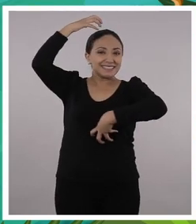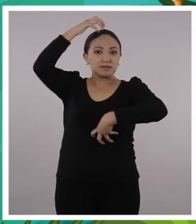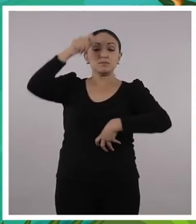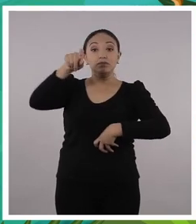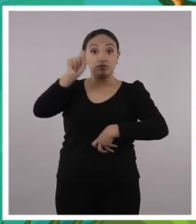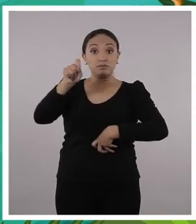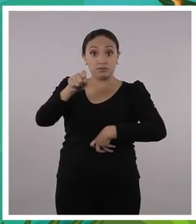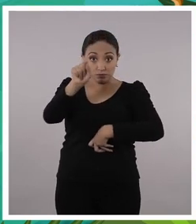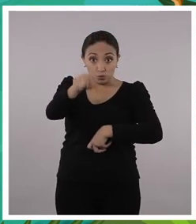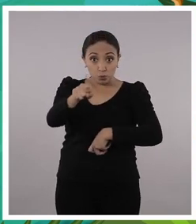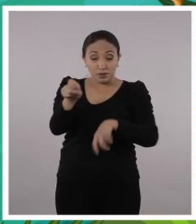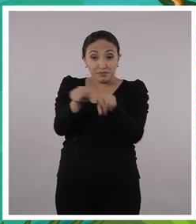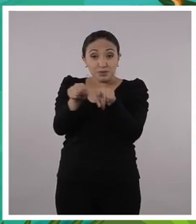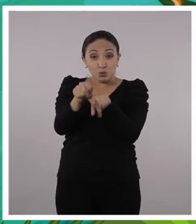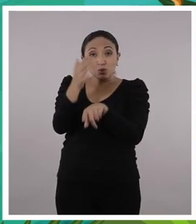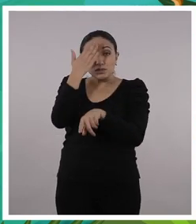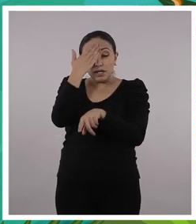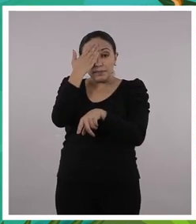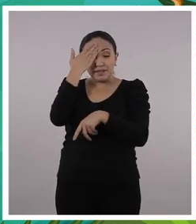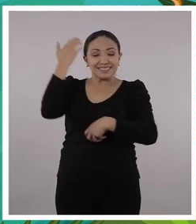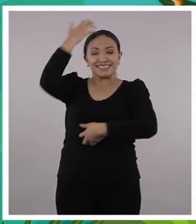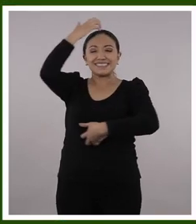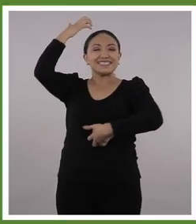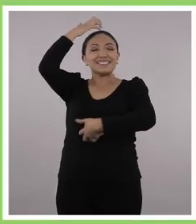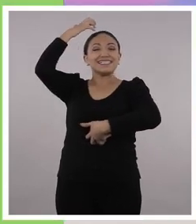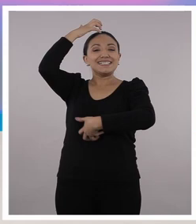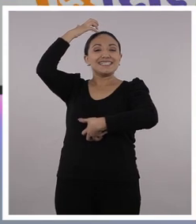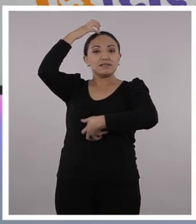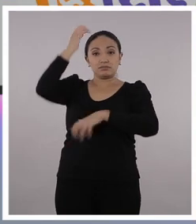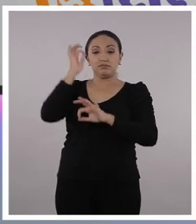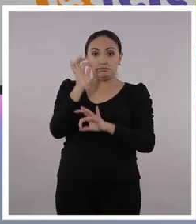¿Pueden tratar de imitar el sonido del mono? Muy bien.